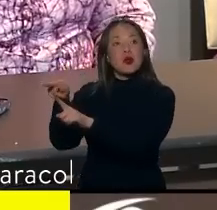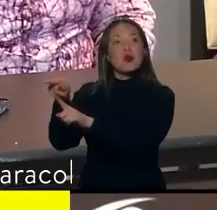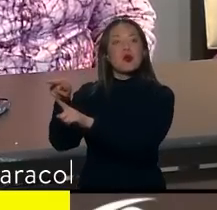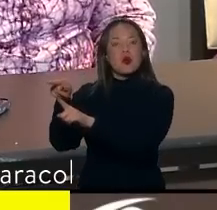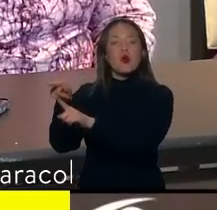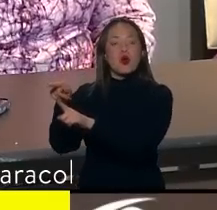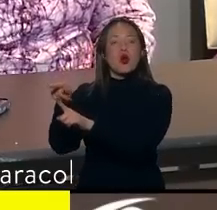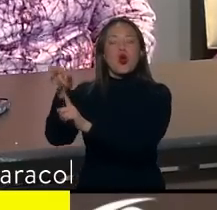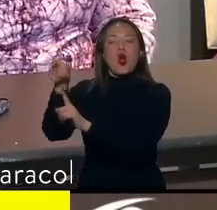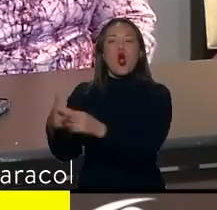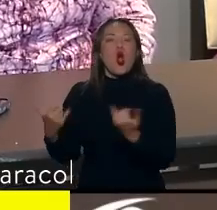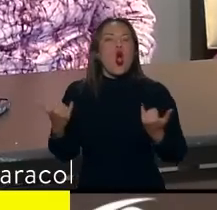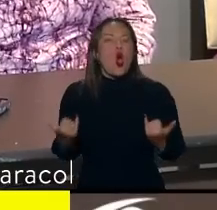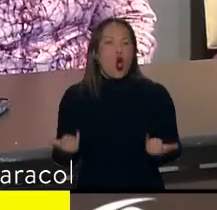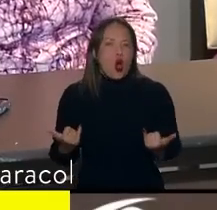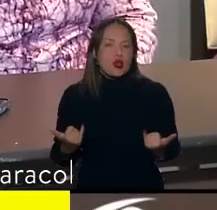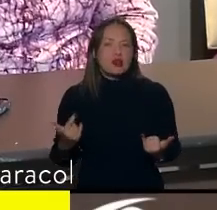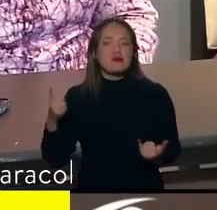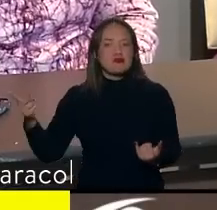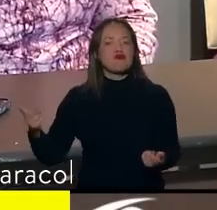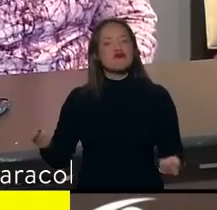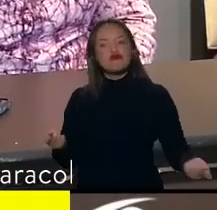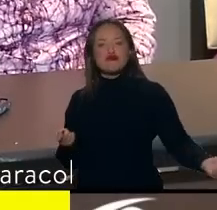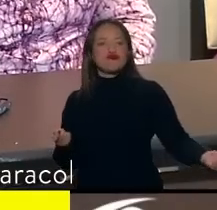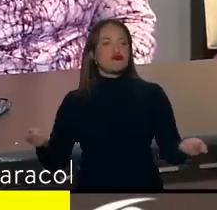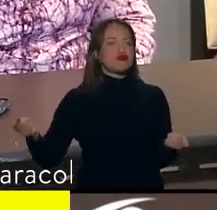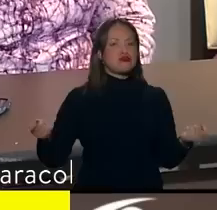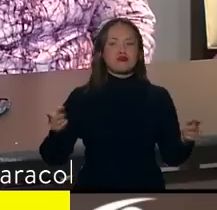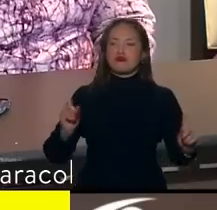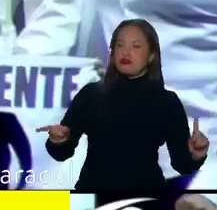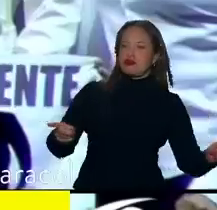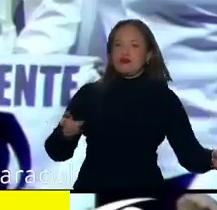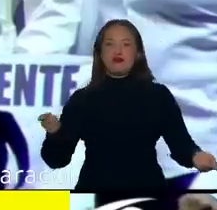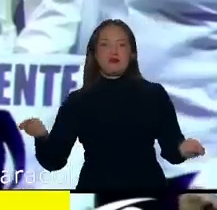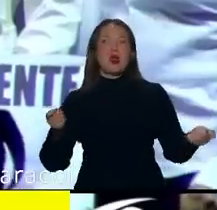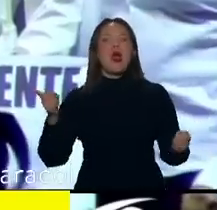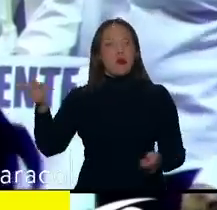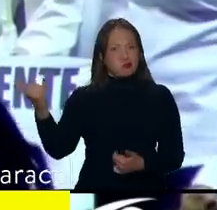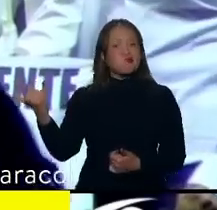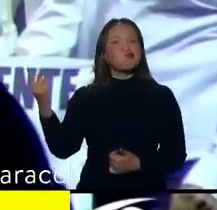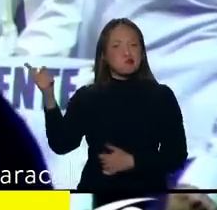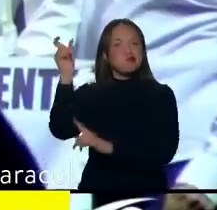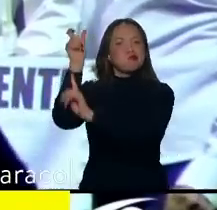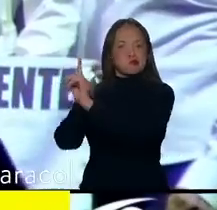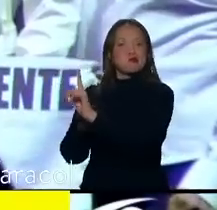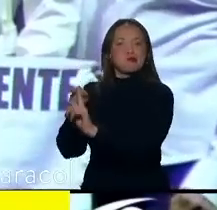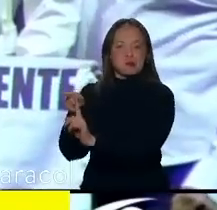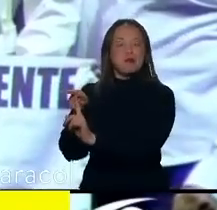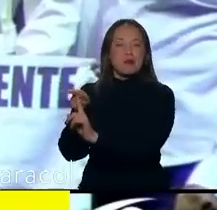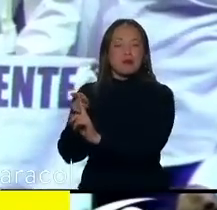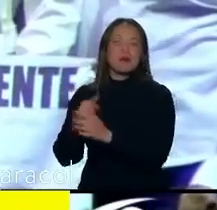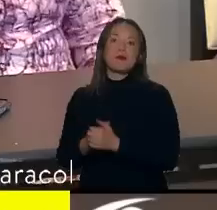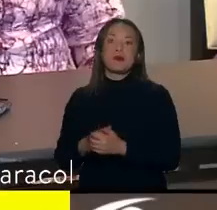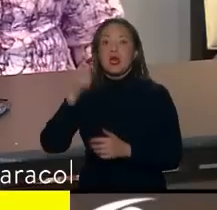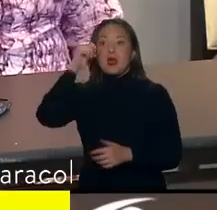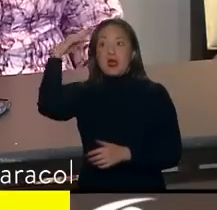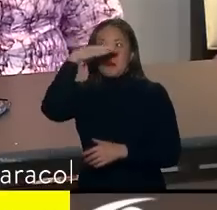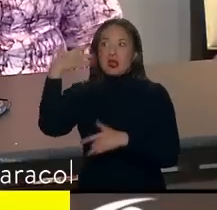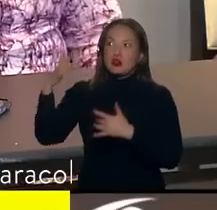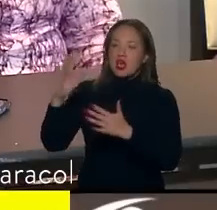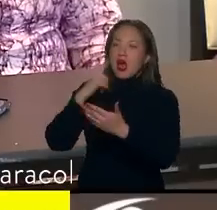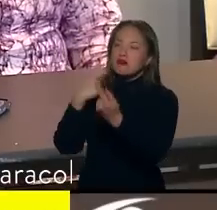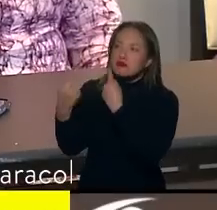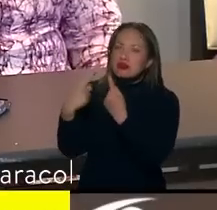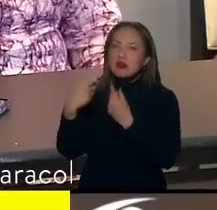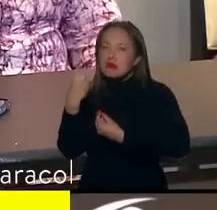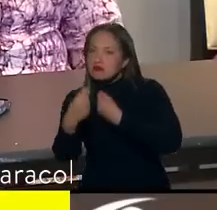tiene hoy gobernanza, tiene gobernabilidad. Hemos cerrado las